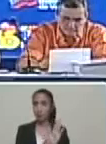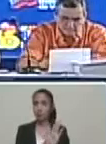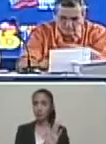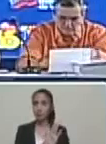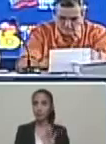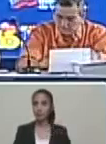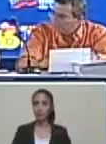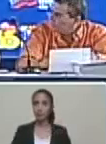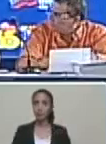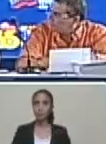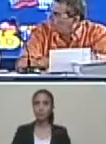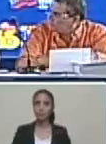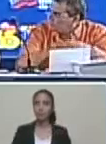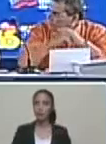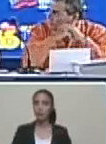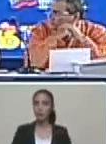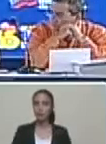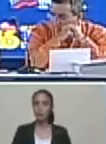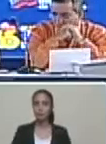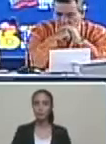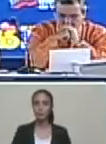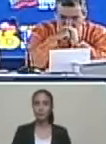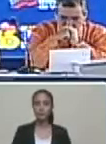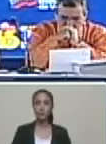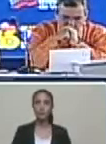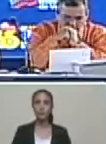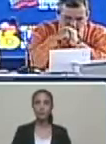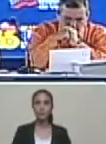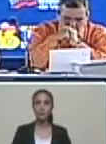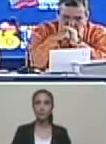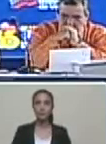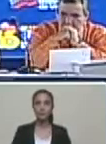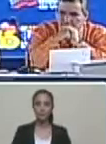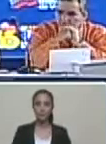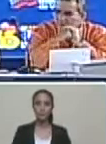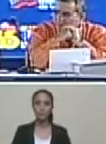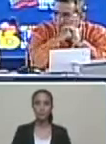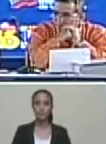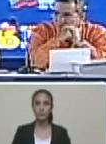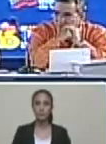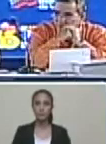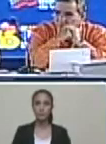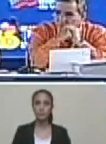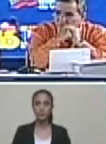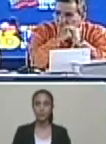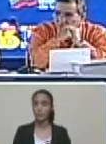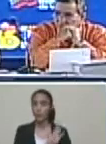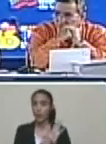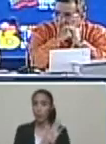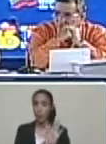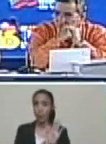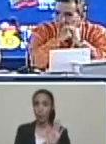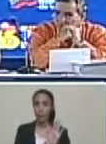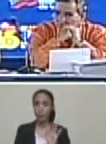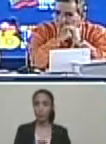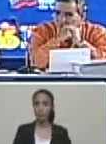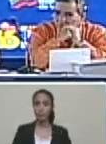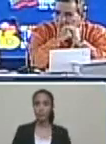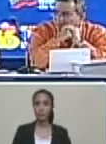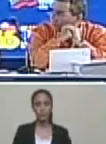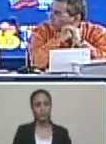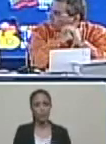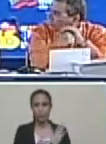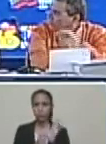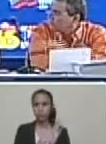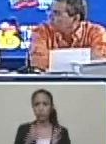como yo le decía al ministro Carlos Alvarado ahora al llegar, y al vicepresidente del socialismo, Aristóbulos Turis, nosotros tenemos